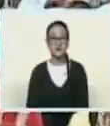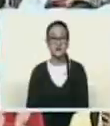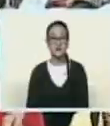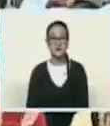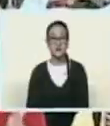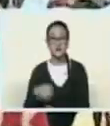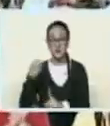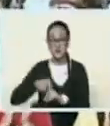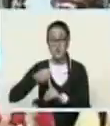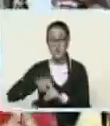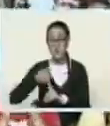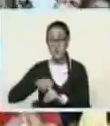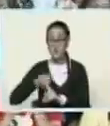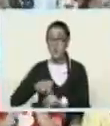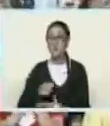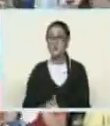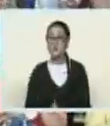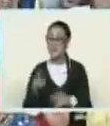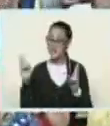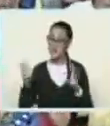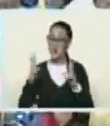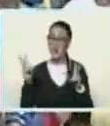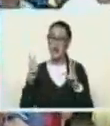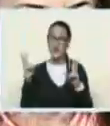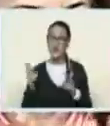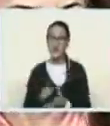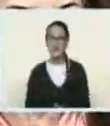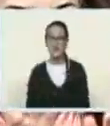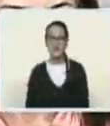¡A la batalla, Pepe! ¡A la victoria!